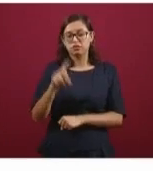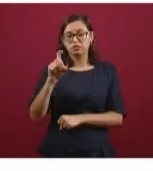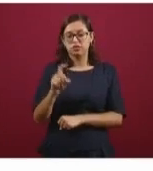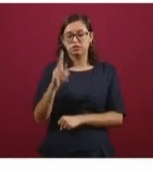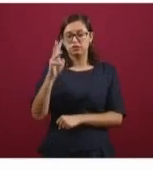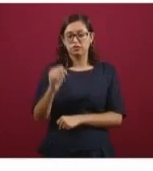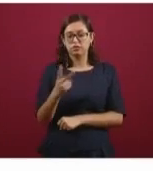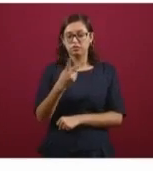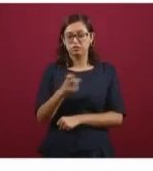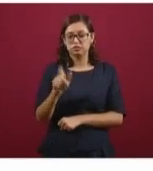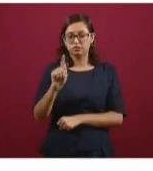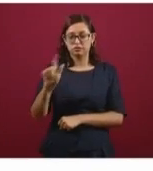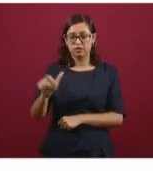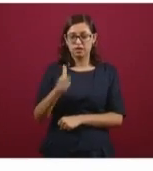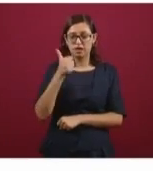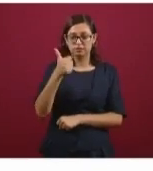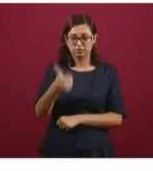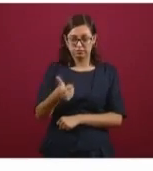139,276 armas.